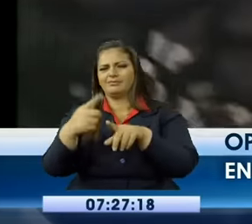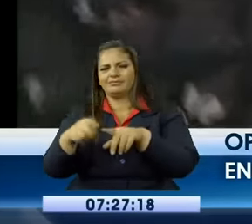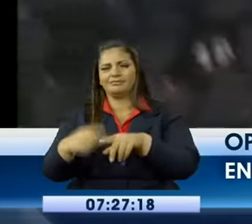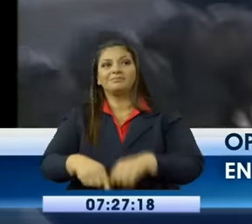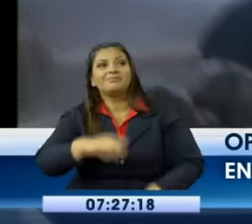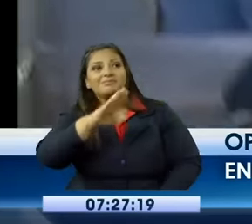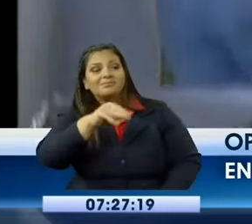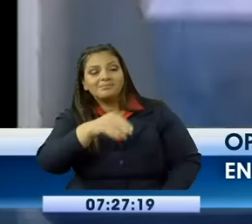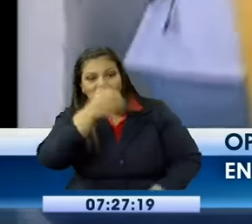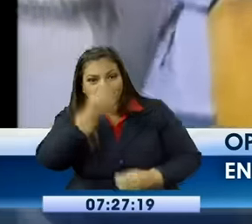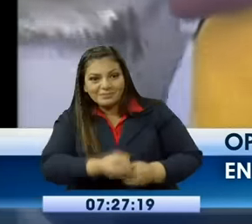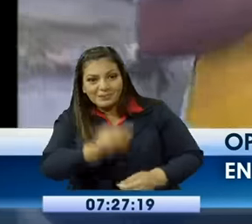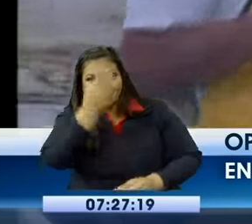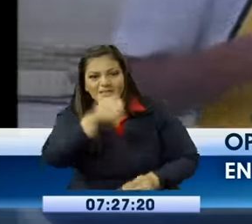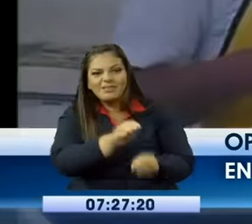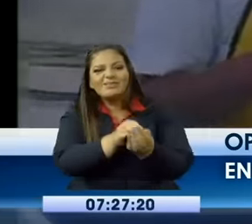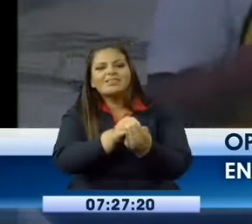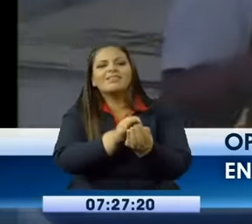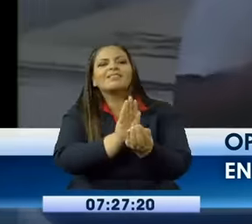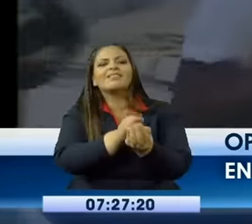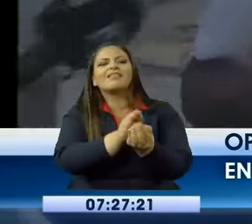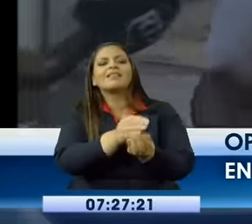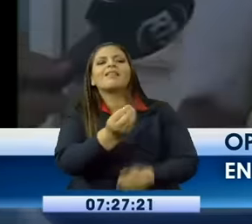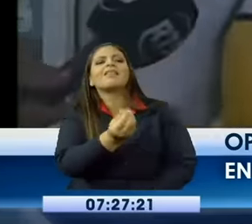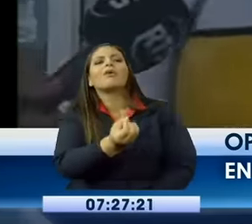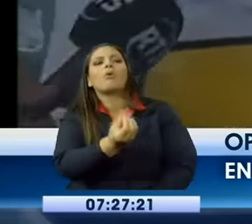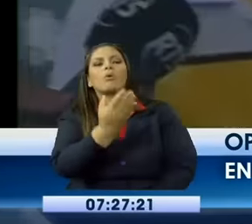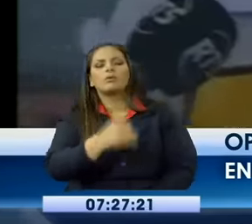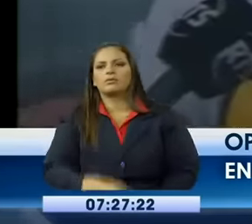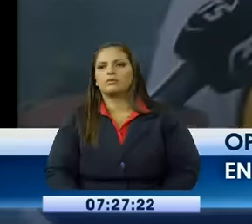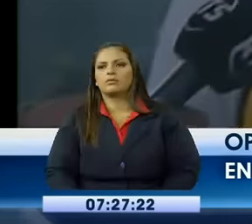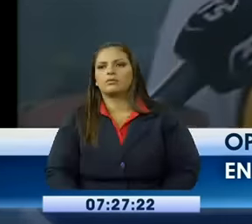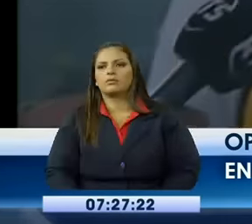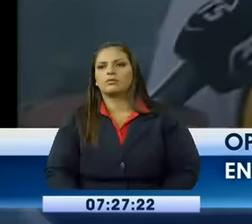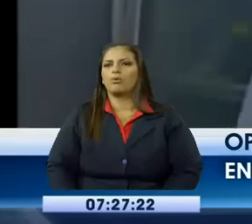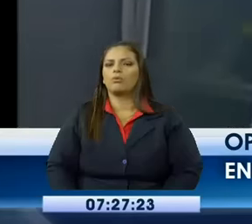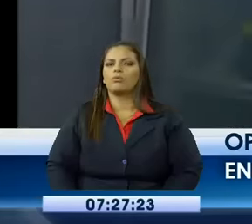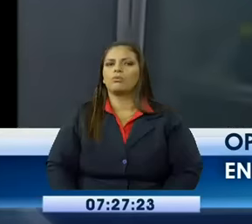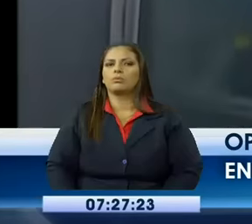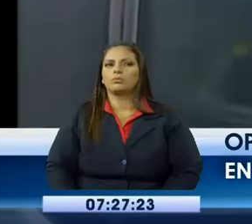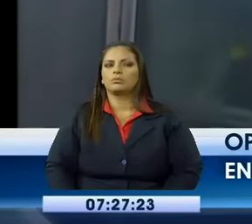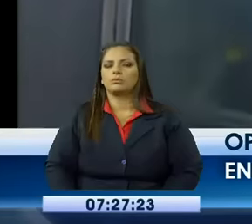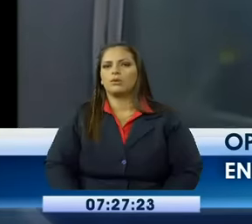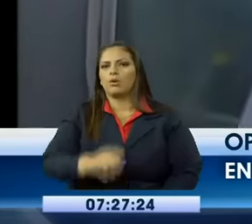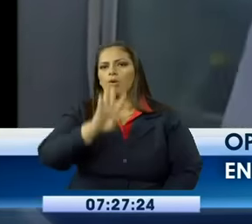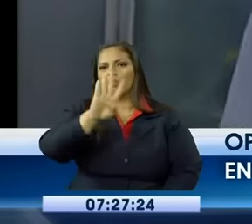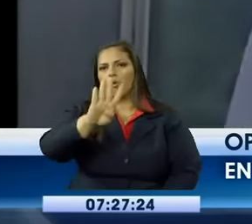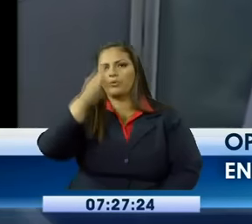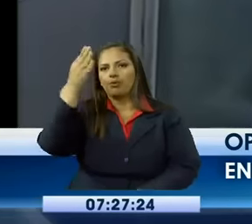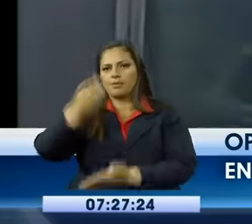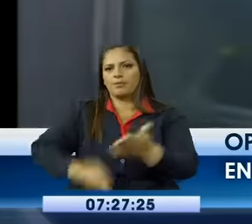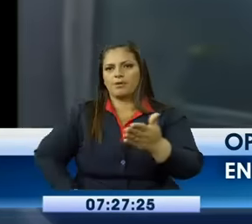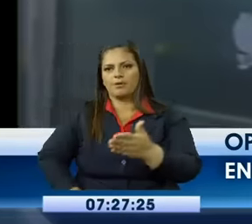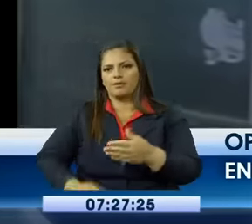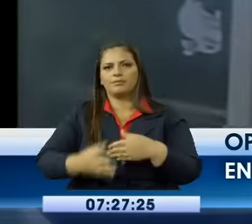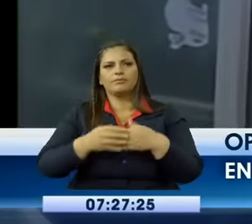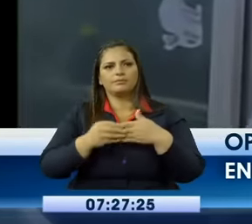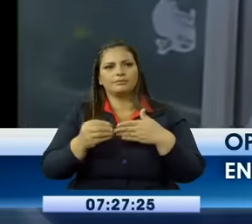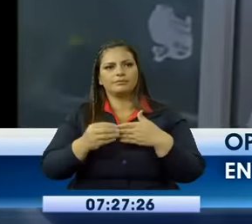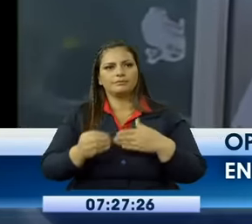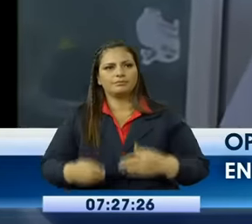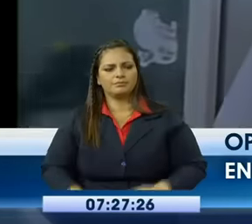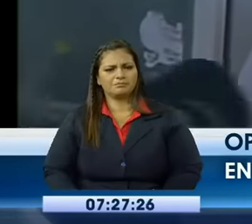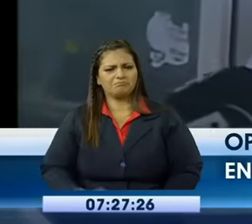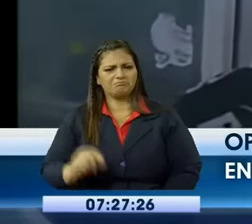concha? ¿A cómo está la concha? $4.50 las 25. $4.50. ¿A cómo estaba anteriormente? Creo